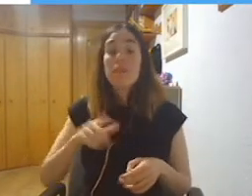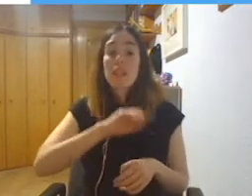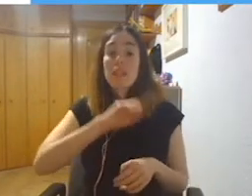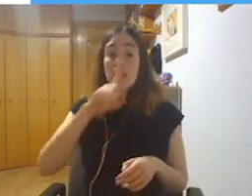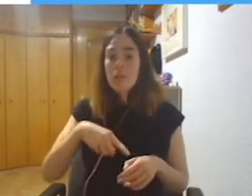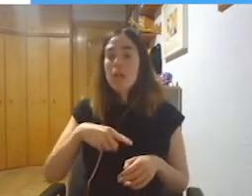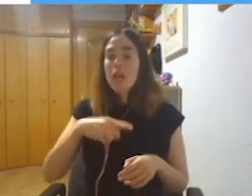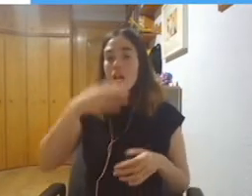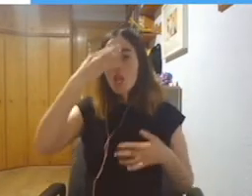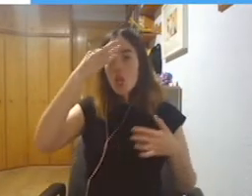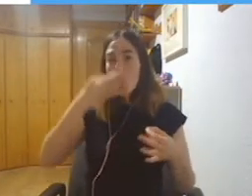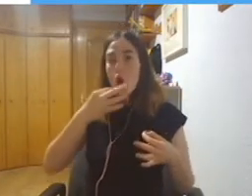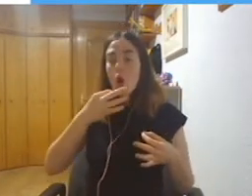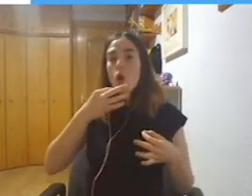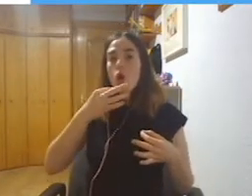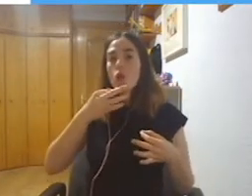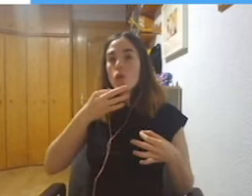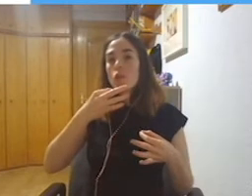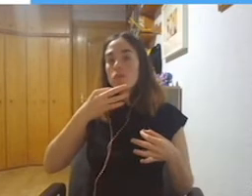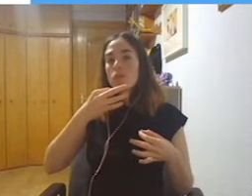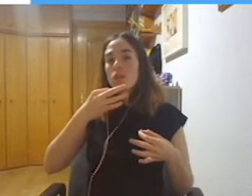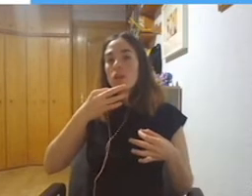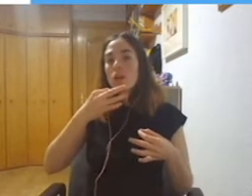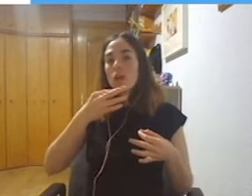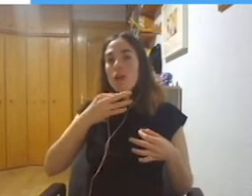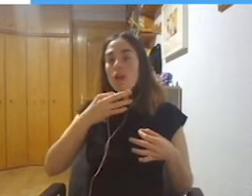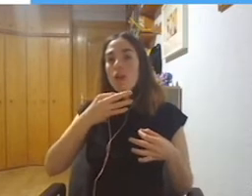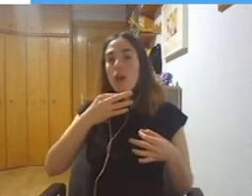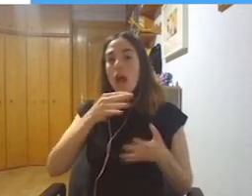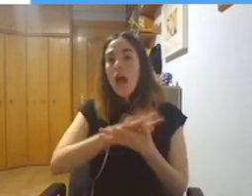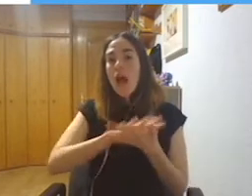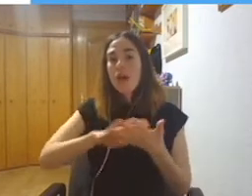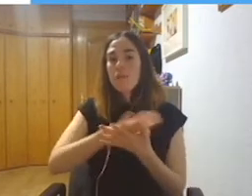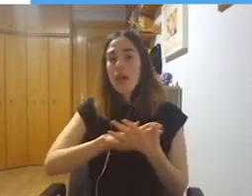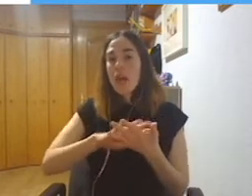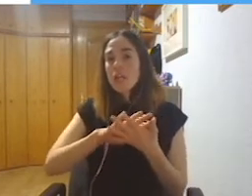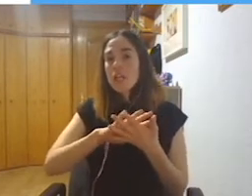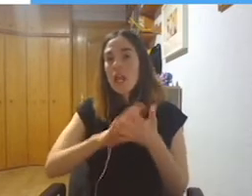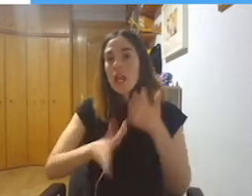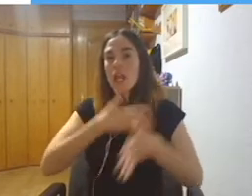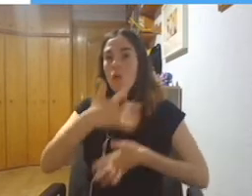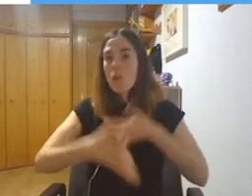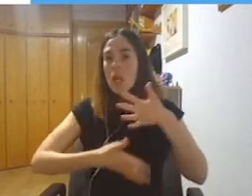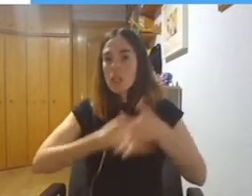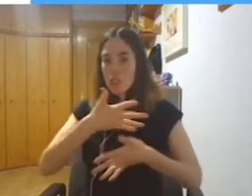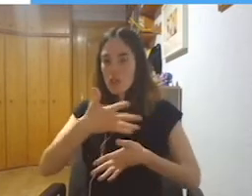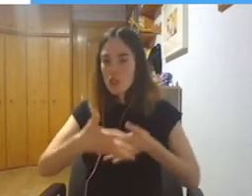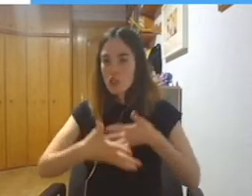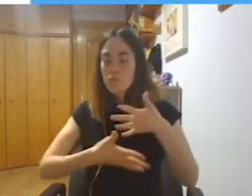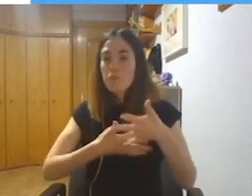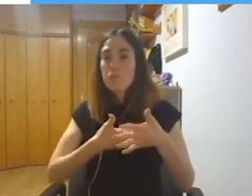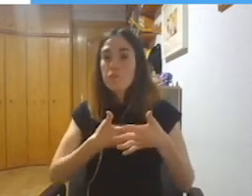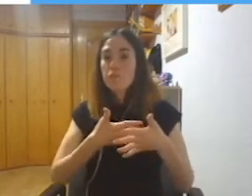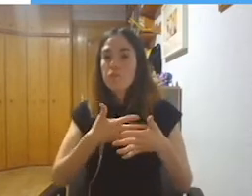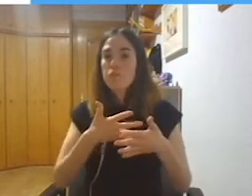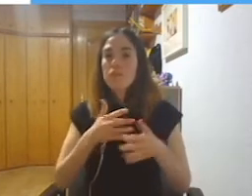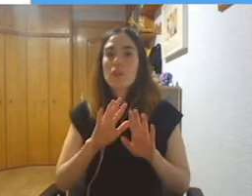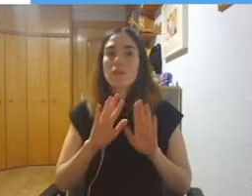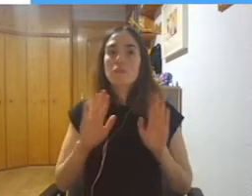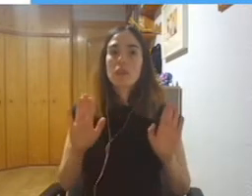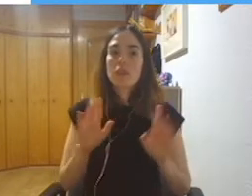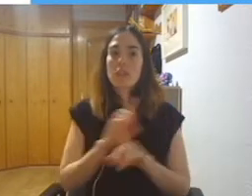supuesto, hablar no solamente de la lengua, de las lenguas de signos, ni siquiera